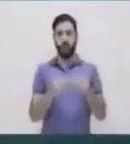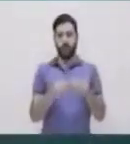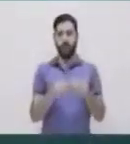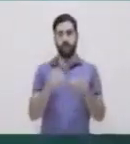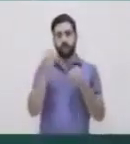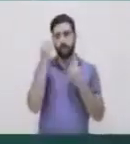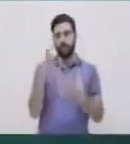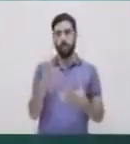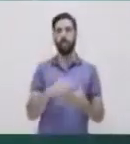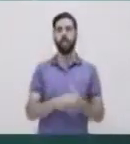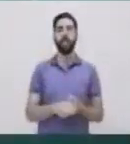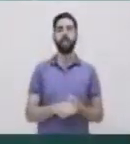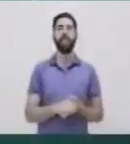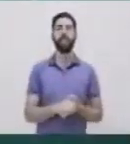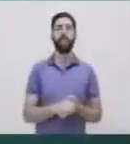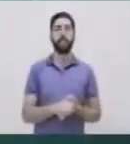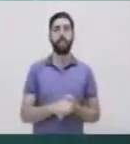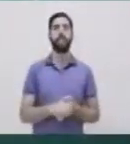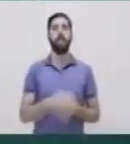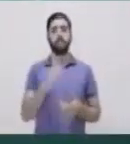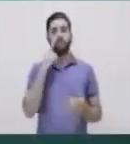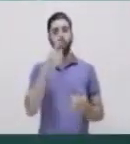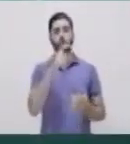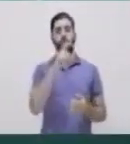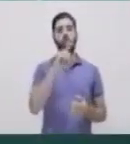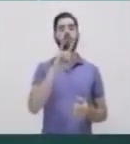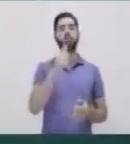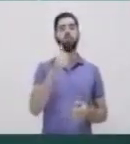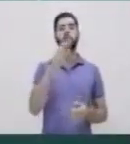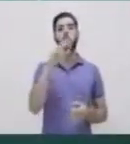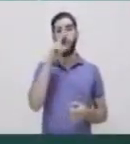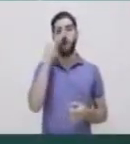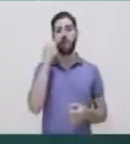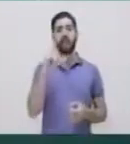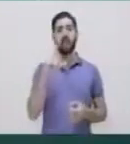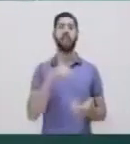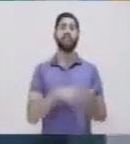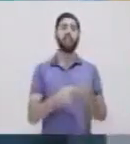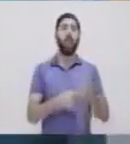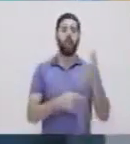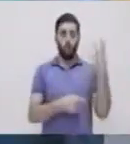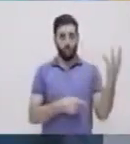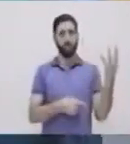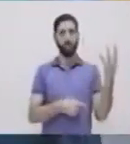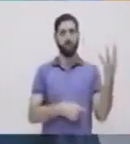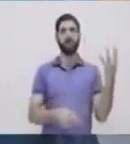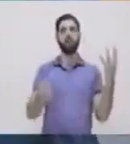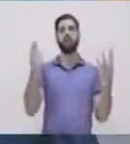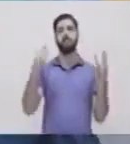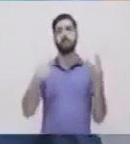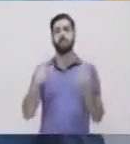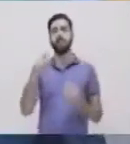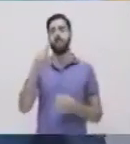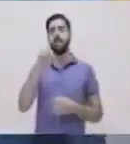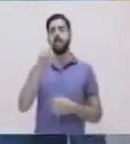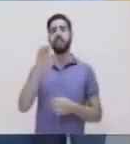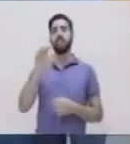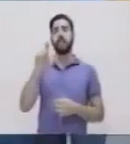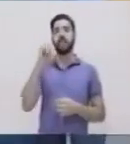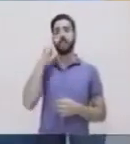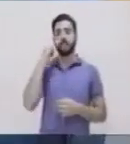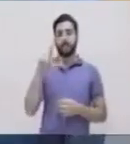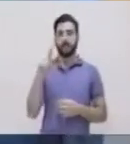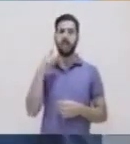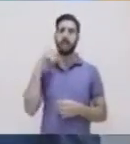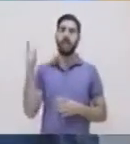Ahora, entonces veamos, cuartiles, cuartos. Entonces, deciles, ¿a qué se te hace semejanza? Pues el prefijo me suena a